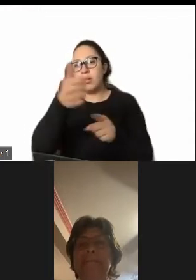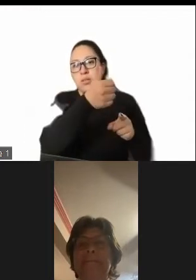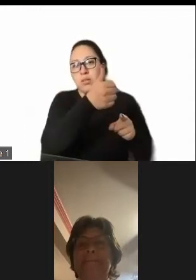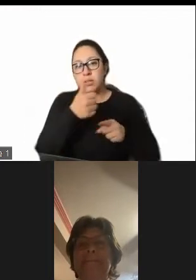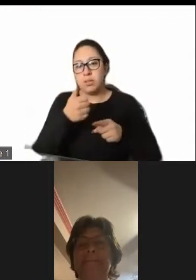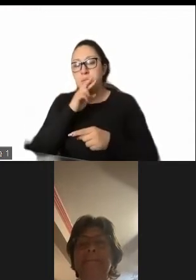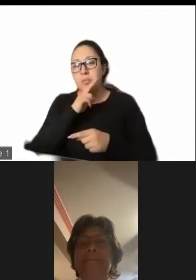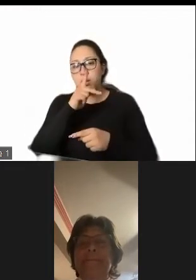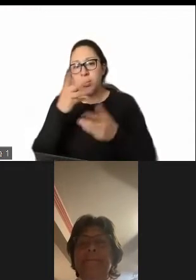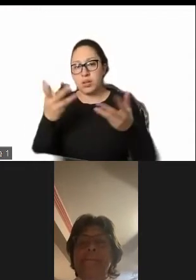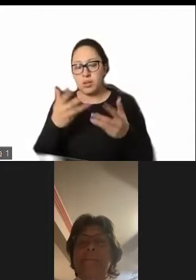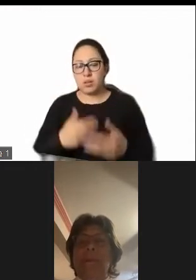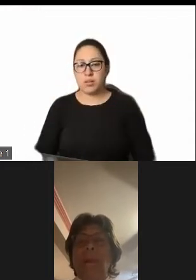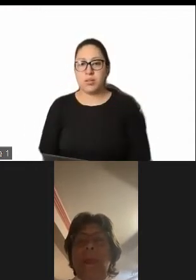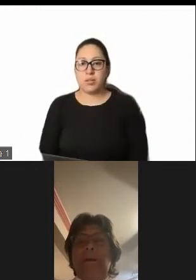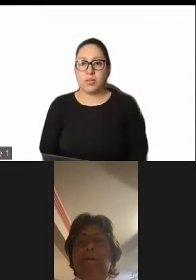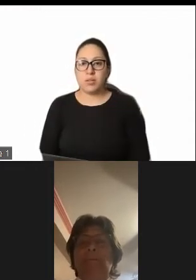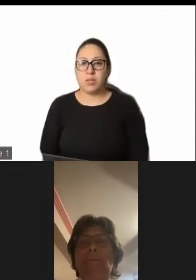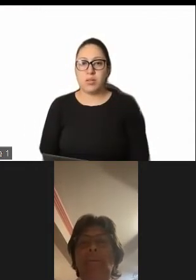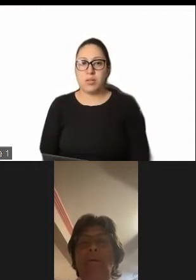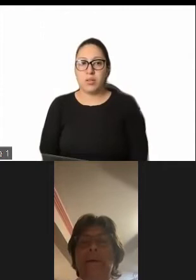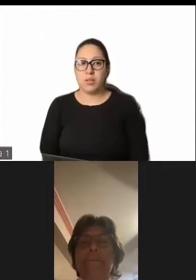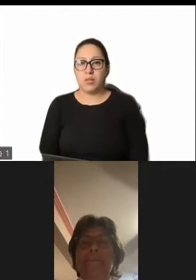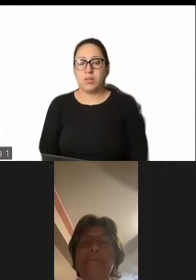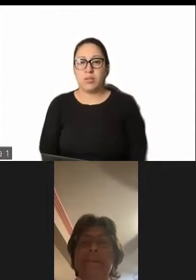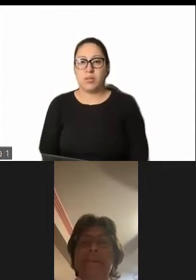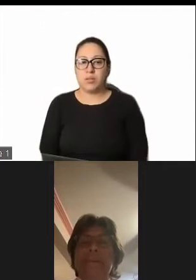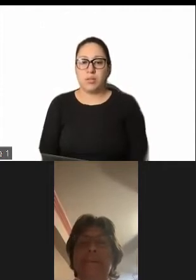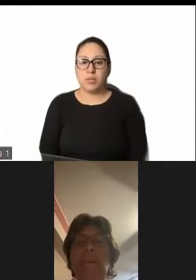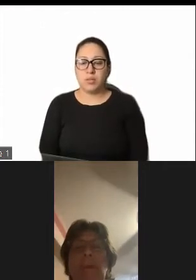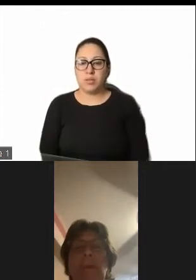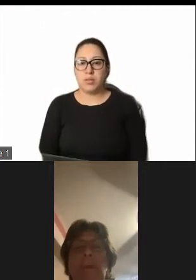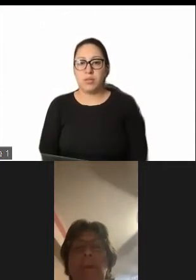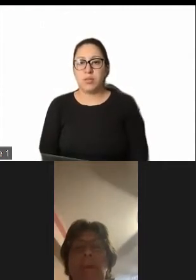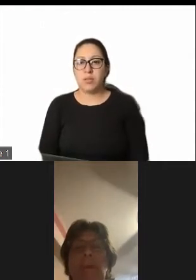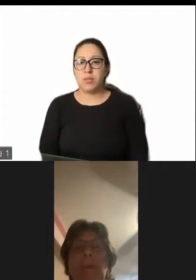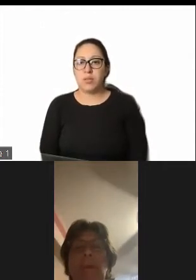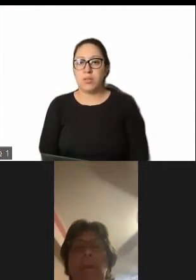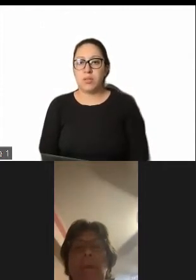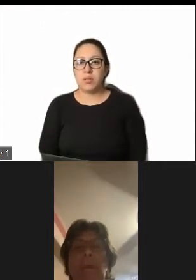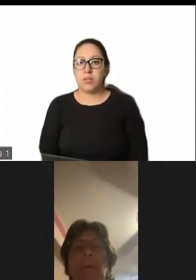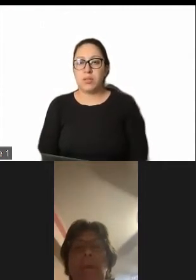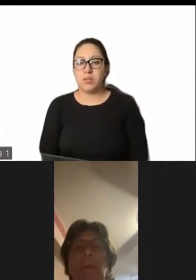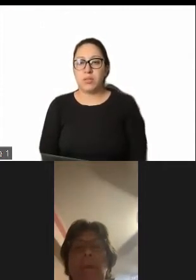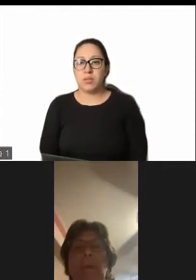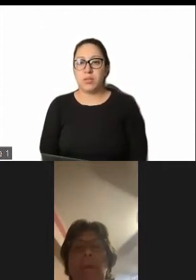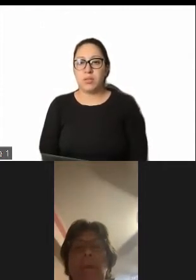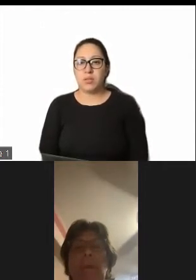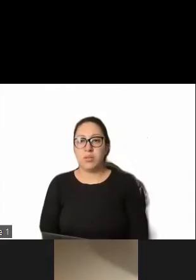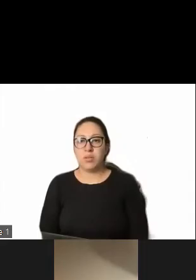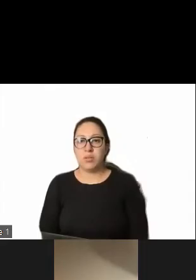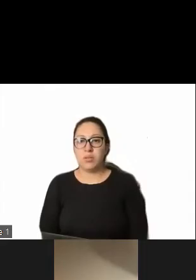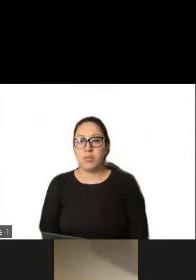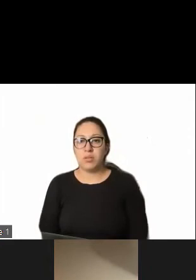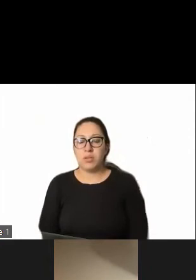la modificación del por orden la del negativa día. del orden del día, es correcto. Quienes estén por